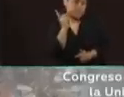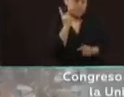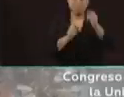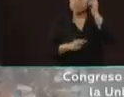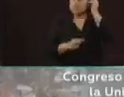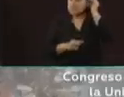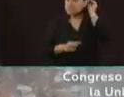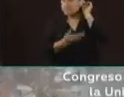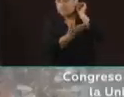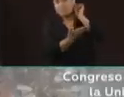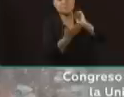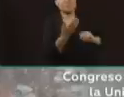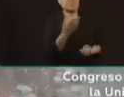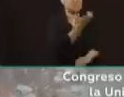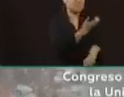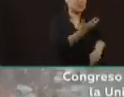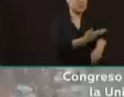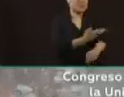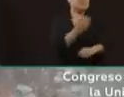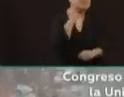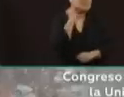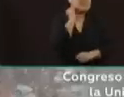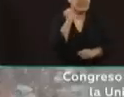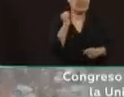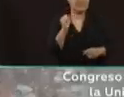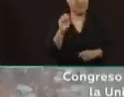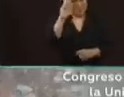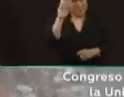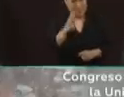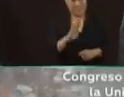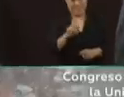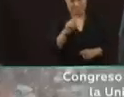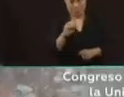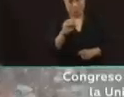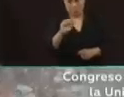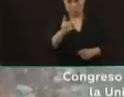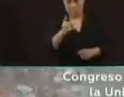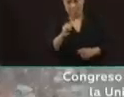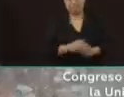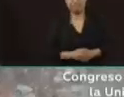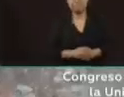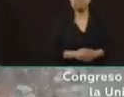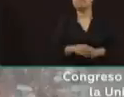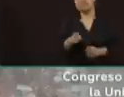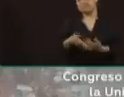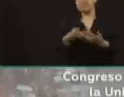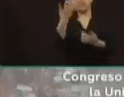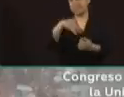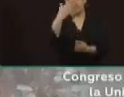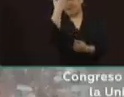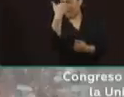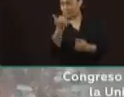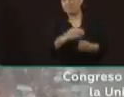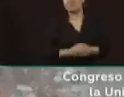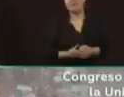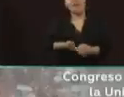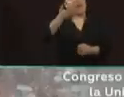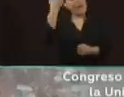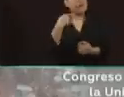Decirle a nuestro coordinador en el Senado, el maestro Beto Anaya, qué razón tuvimos en la discusión que dimos